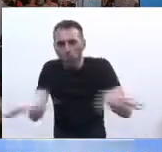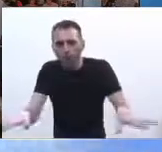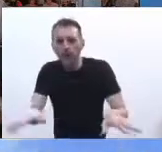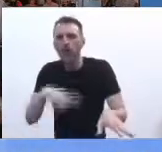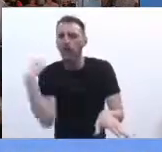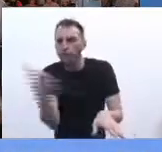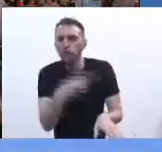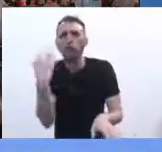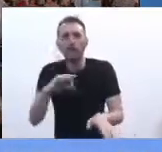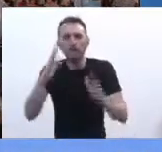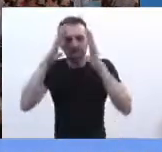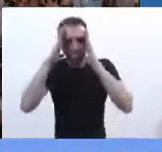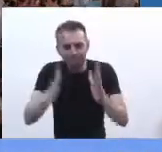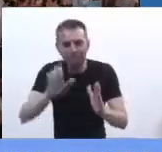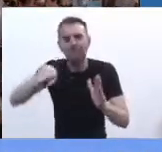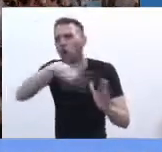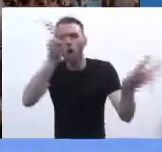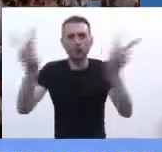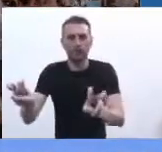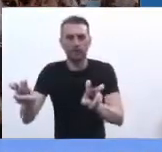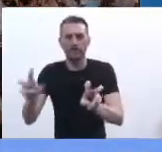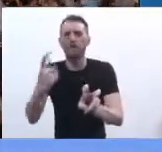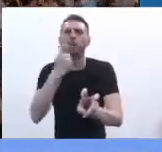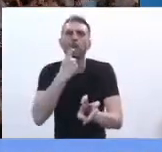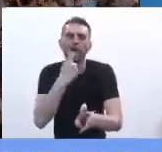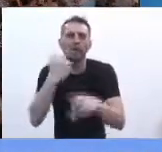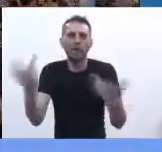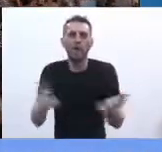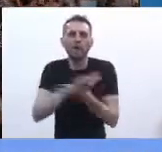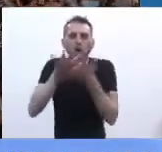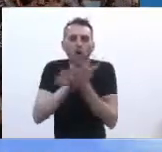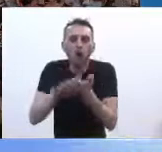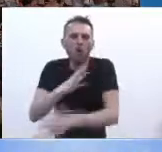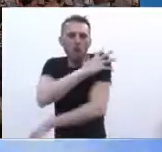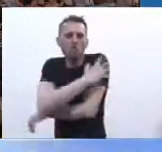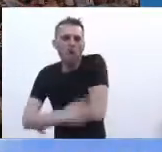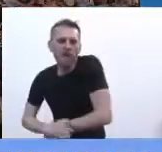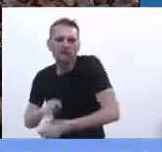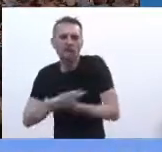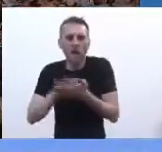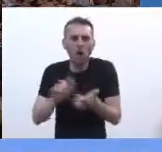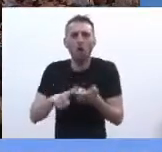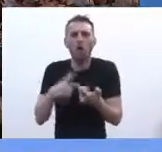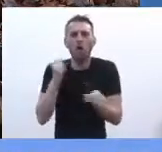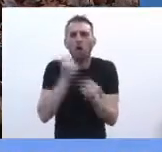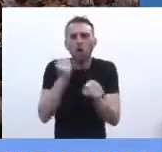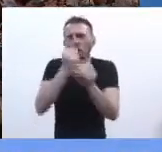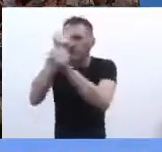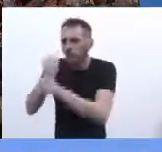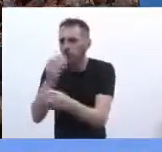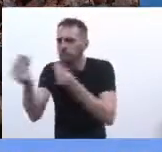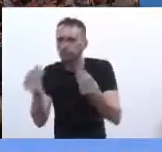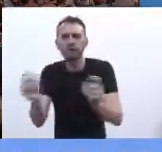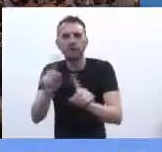ocupándonos de otras cosas como resolvemos la pobreza como resolvemos el empleo no estamos acá